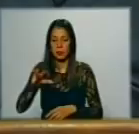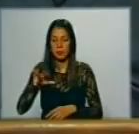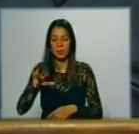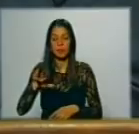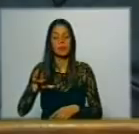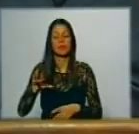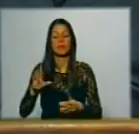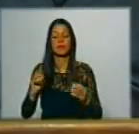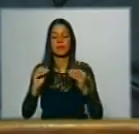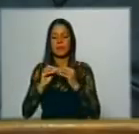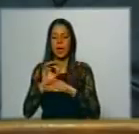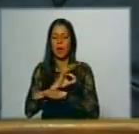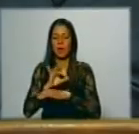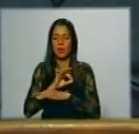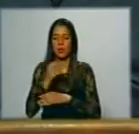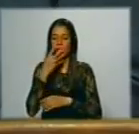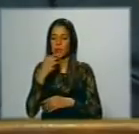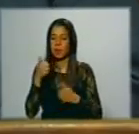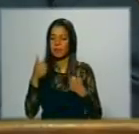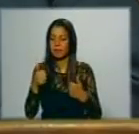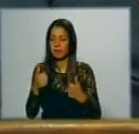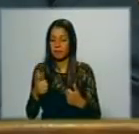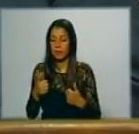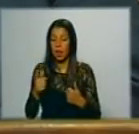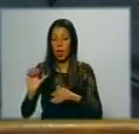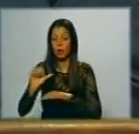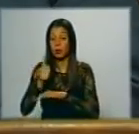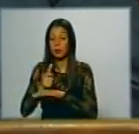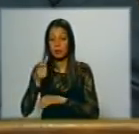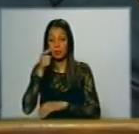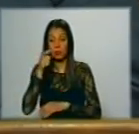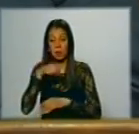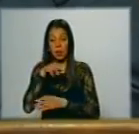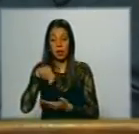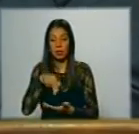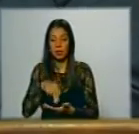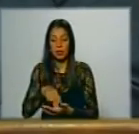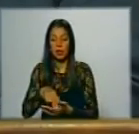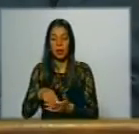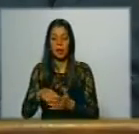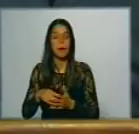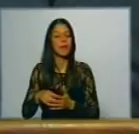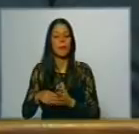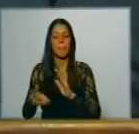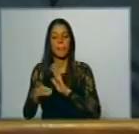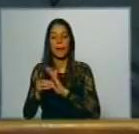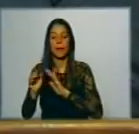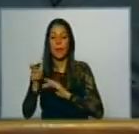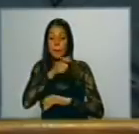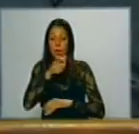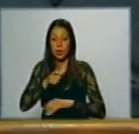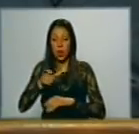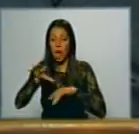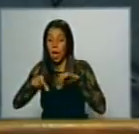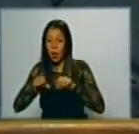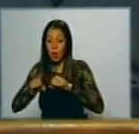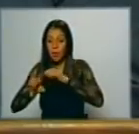optimizar su funcionamiento orgánico, la Superintendencia Nacional para los, para la defensa de los